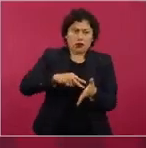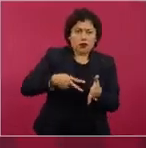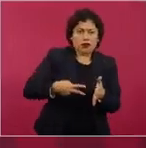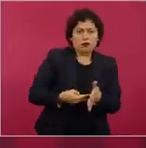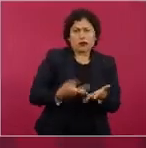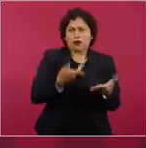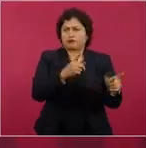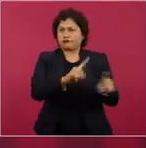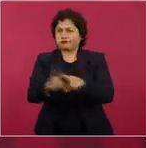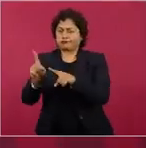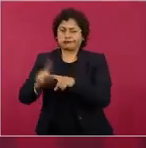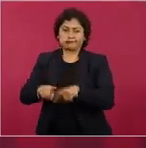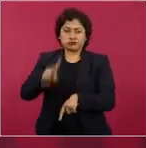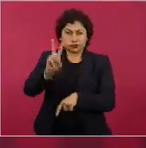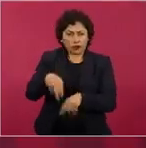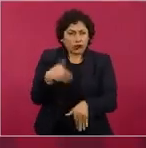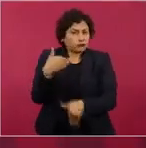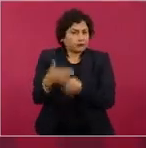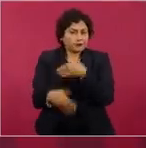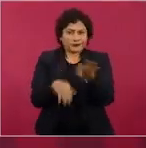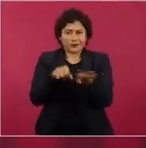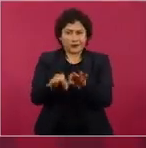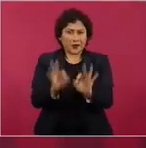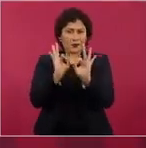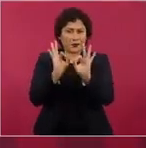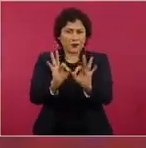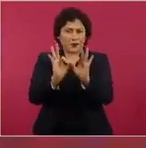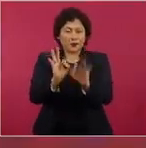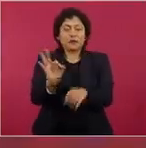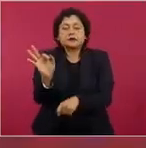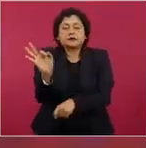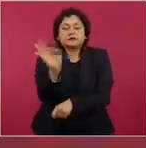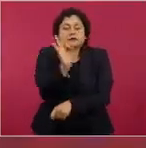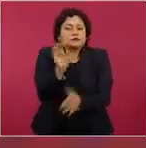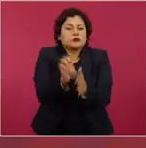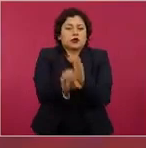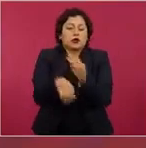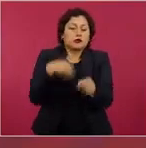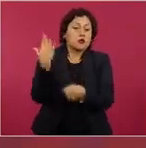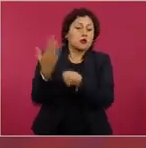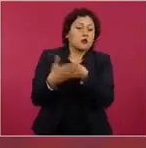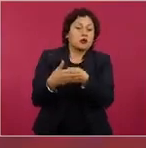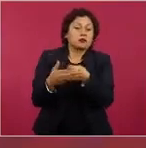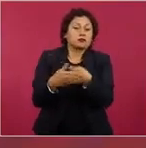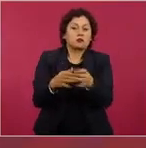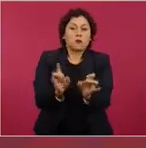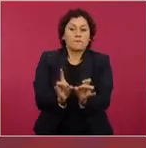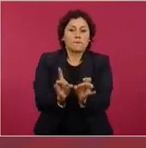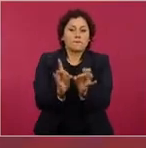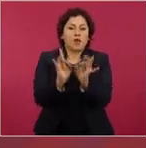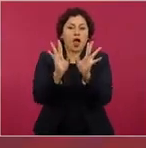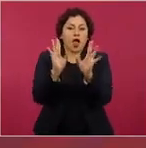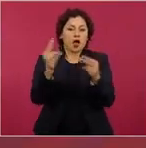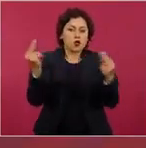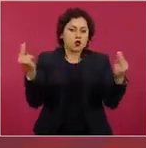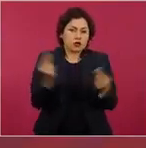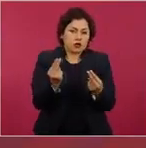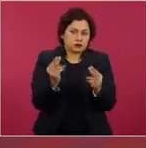Si hubiese una emergencia, alguna cosa necesaria, urgente, pues claro